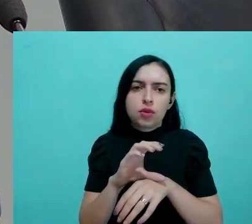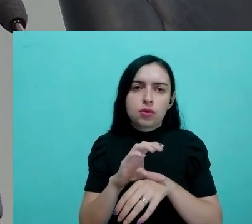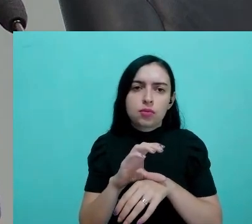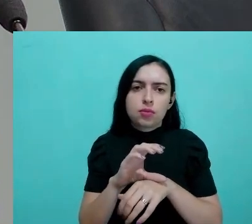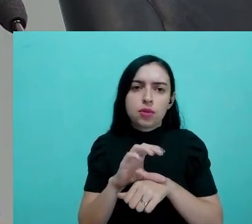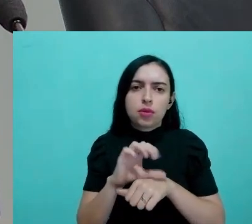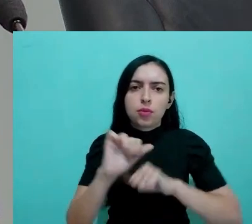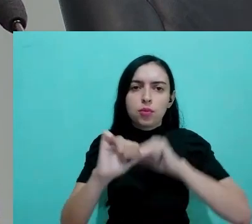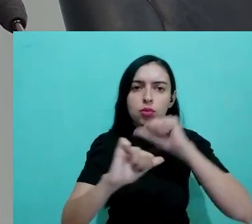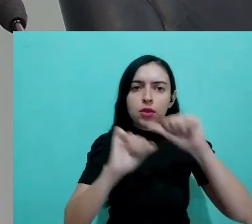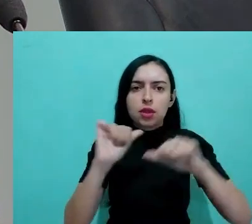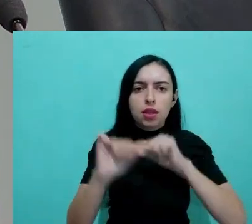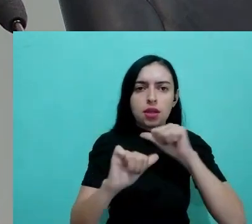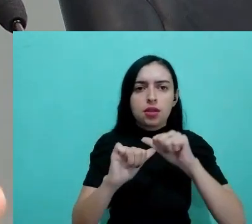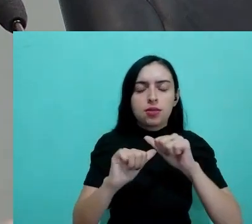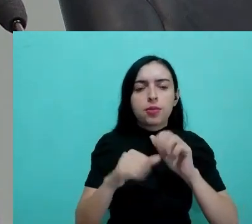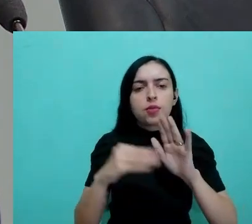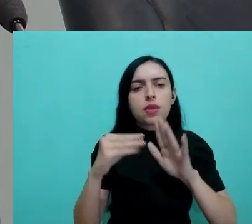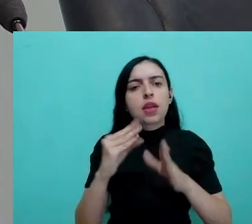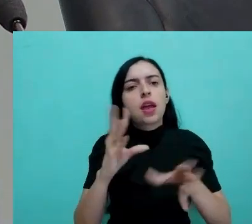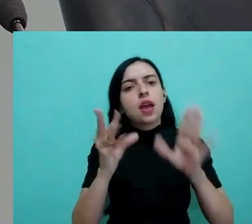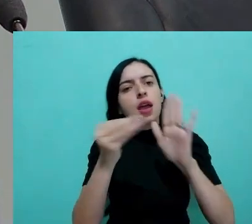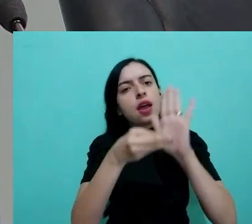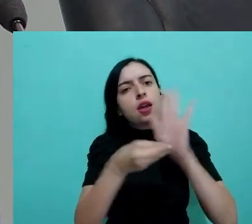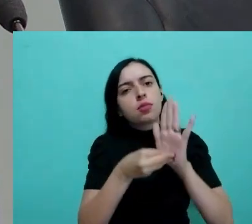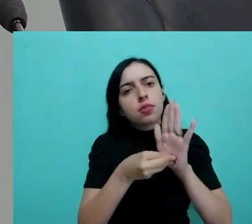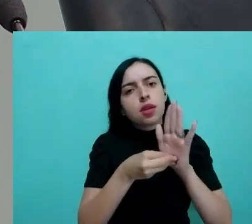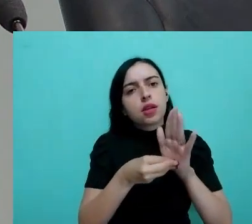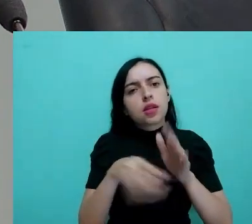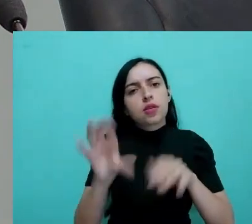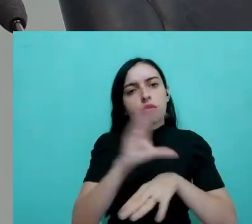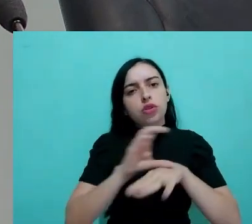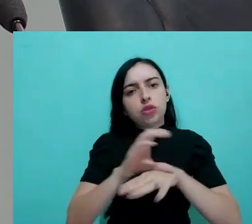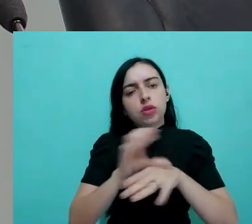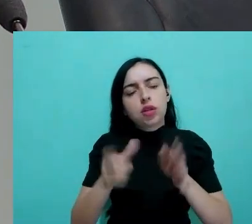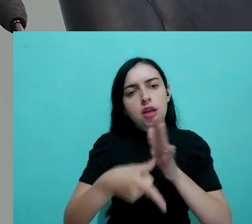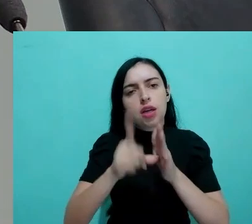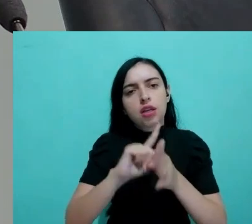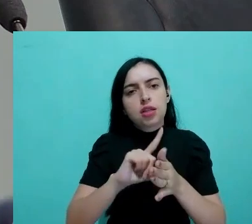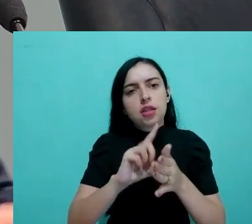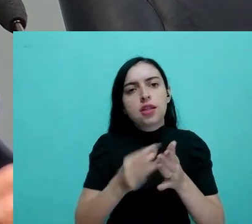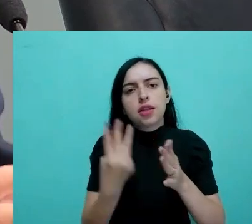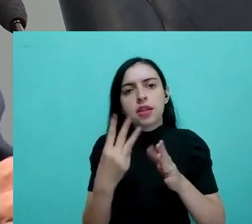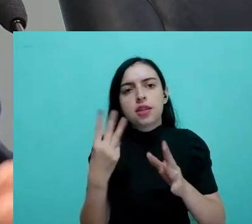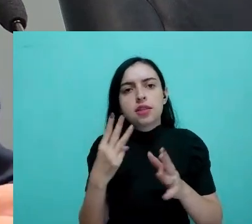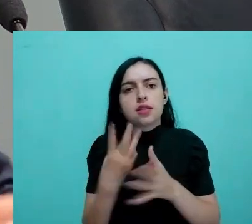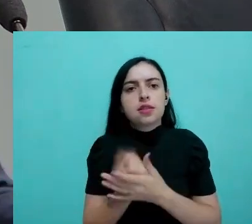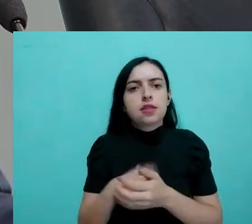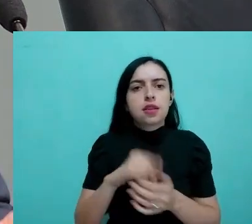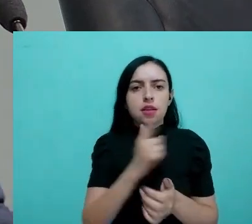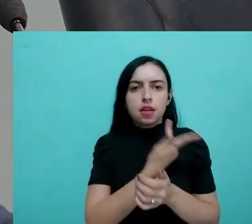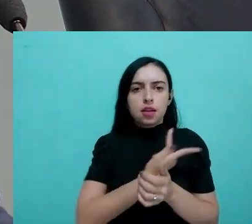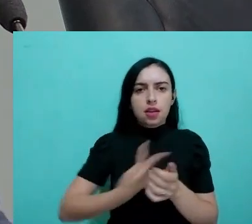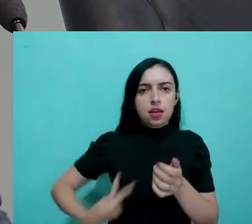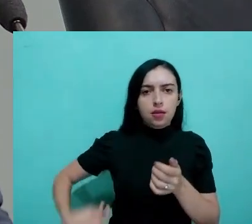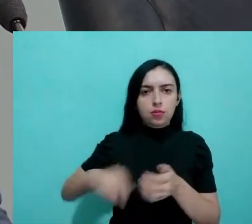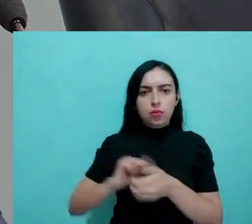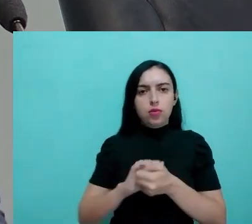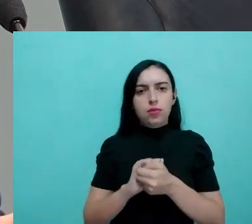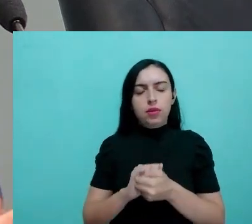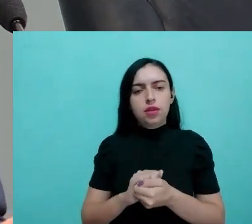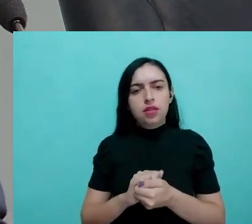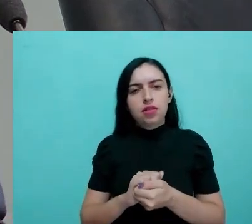modificada por una enmienda constitucional antes de la Tercera República. Hay unos detalles que ignoro,